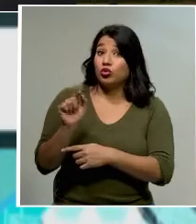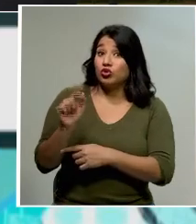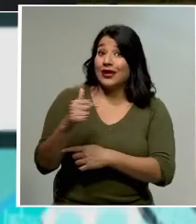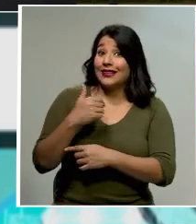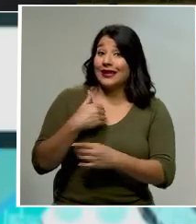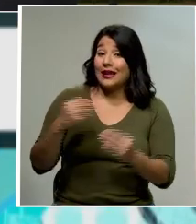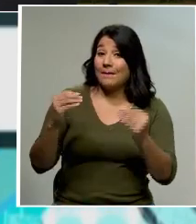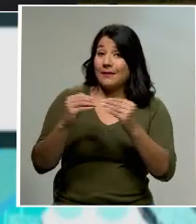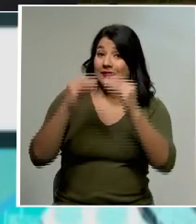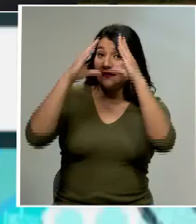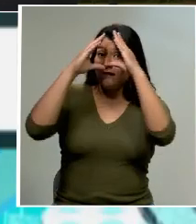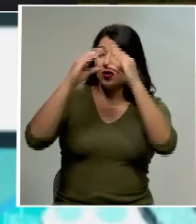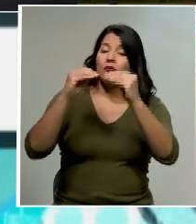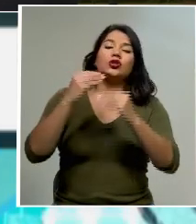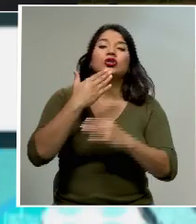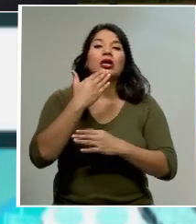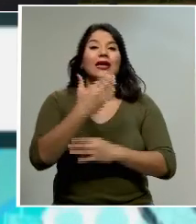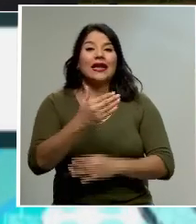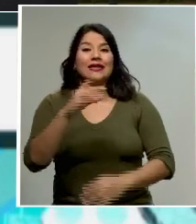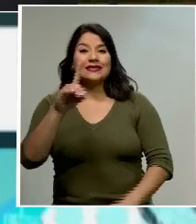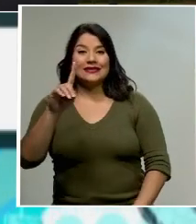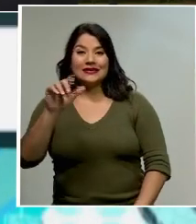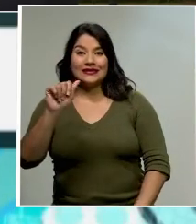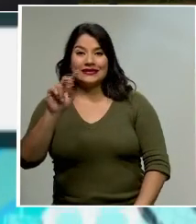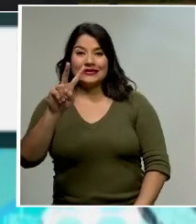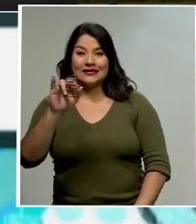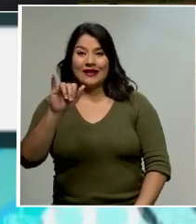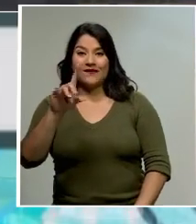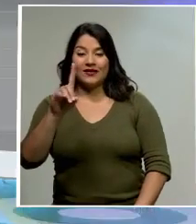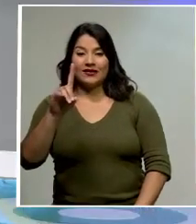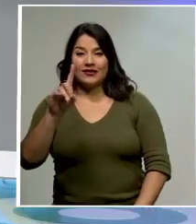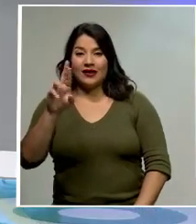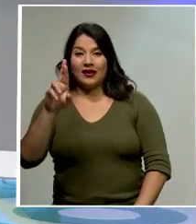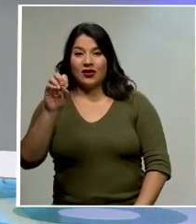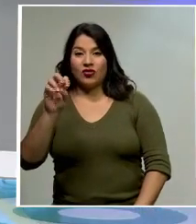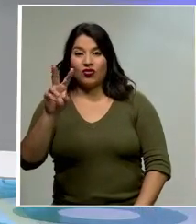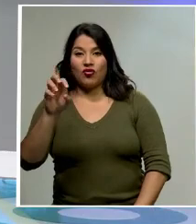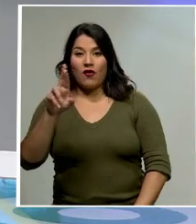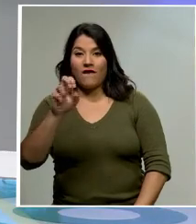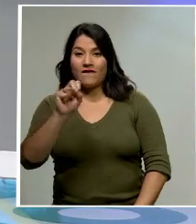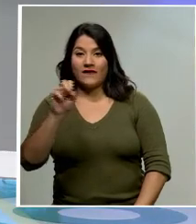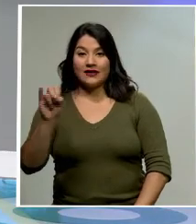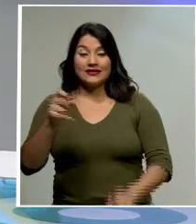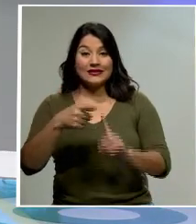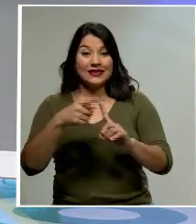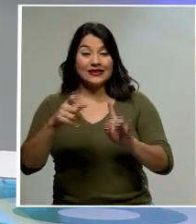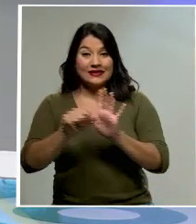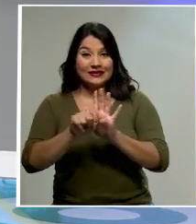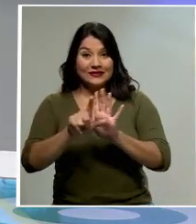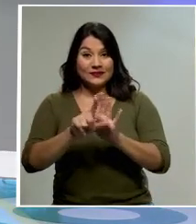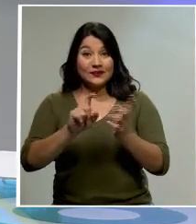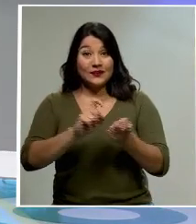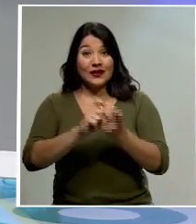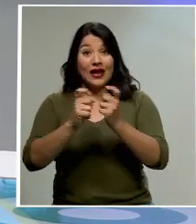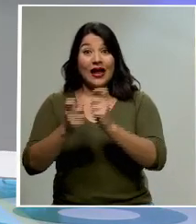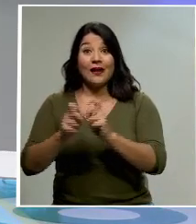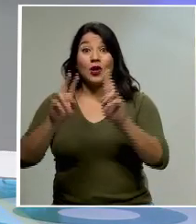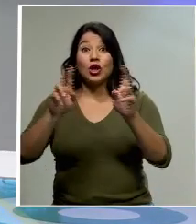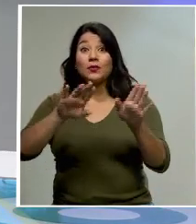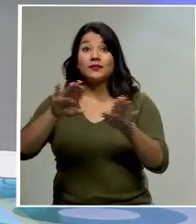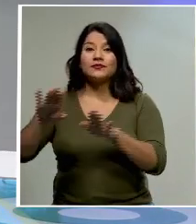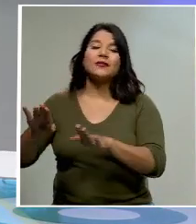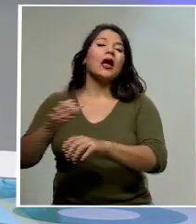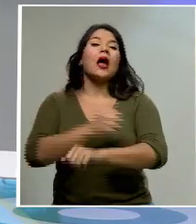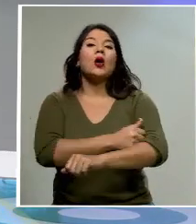más. Gracias, David Roberts, y desde el Congreso. Cambiamos de tema. La Autoridad Reguladora de los